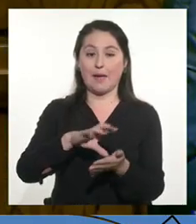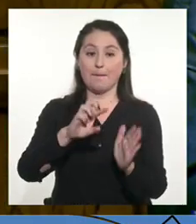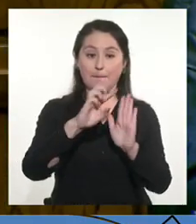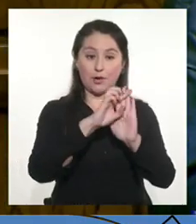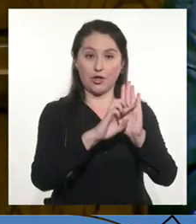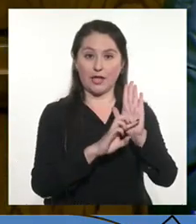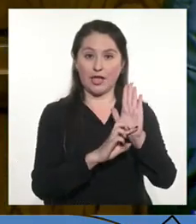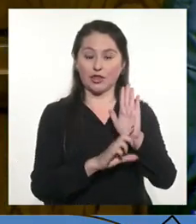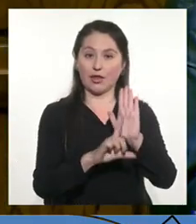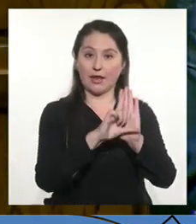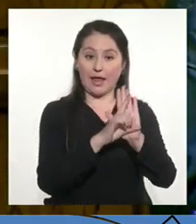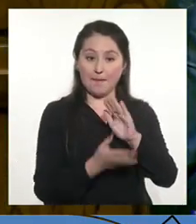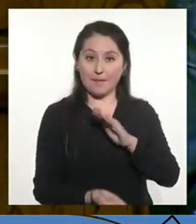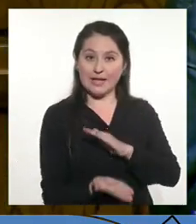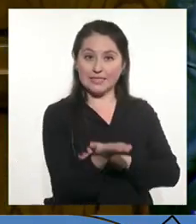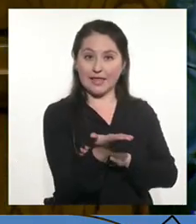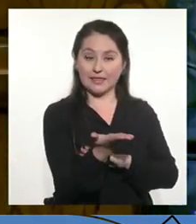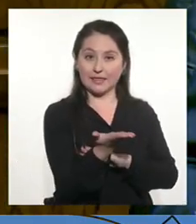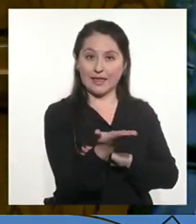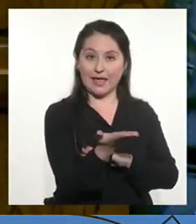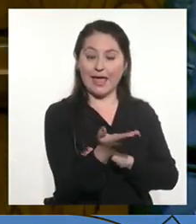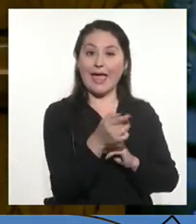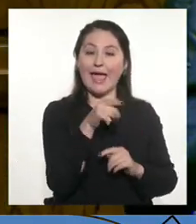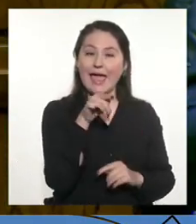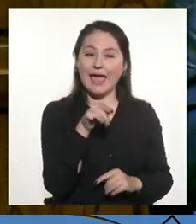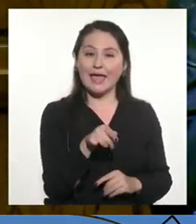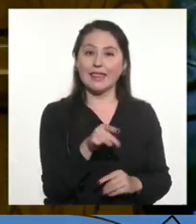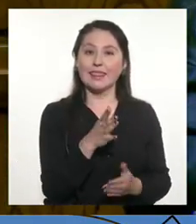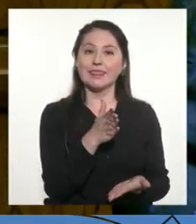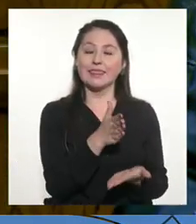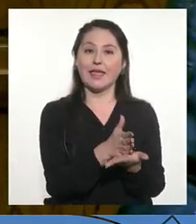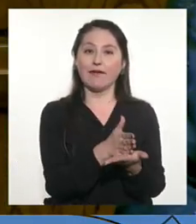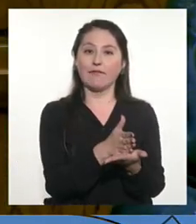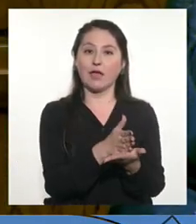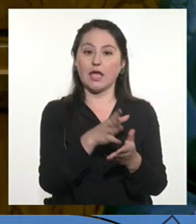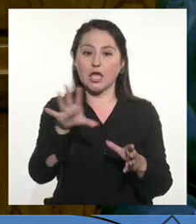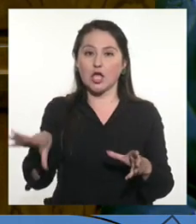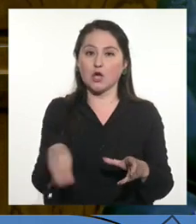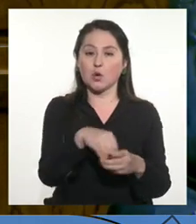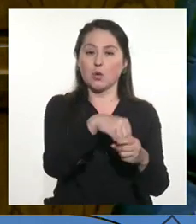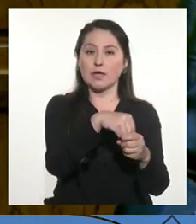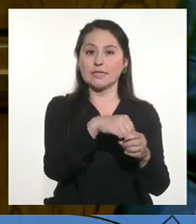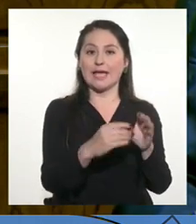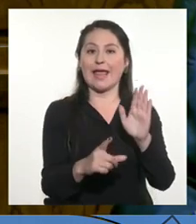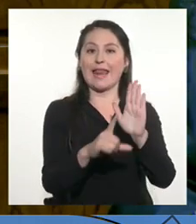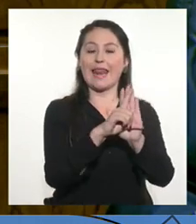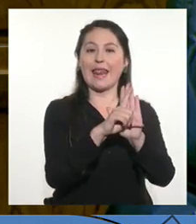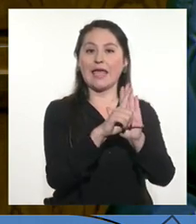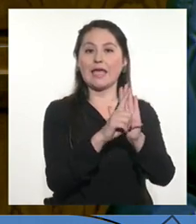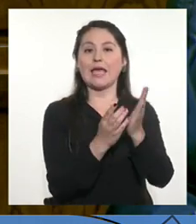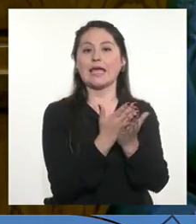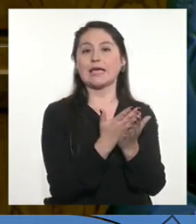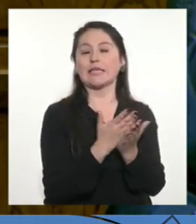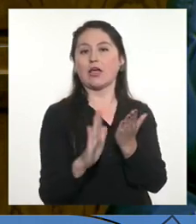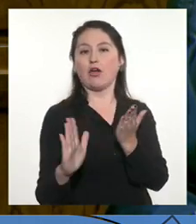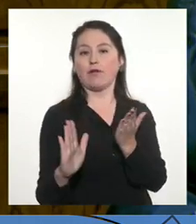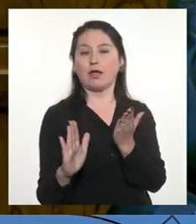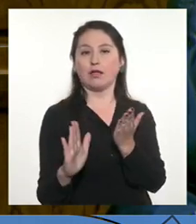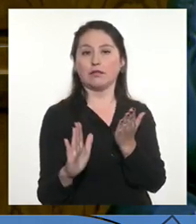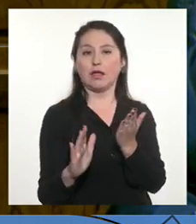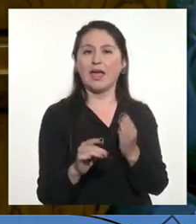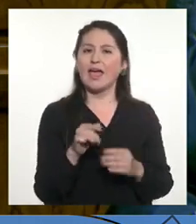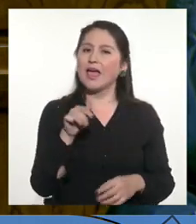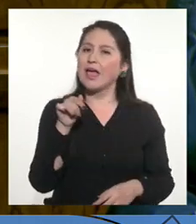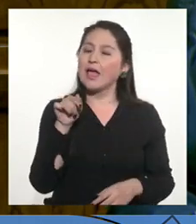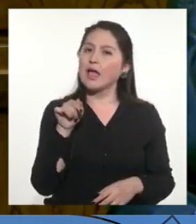presente él tiene que incluirse en el proyecto dos leyes que se derogan esto existe hoy día algunos